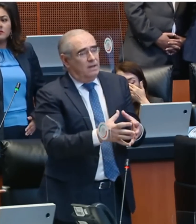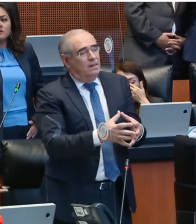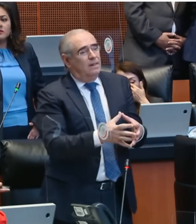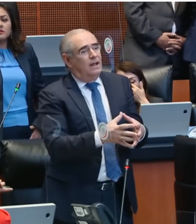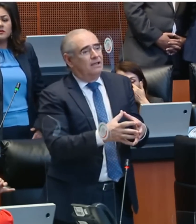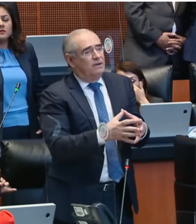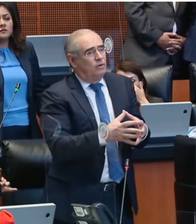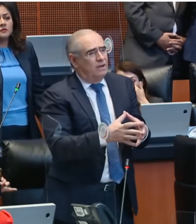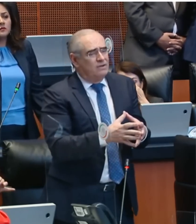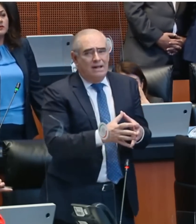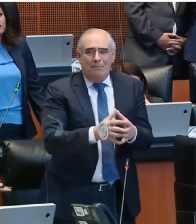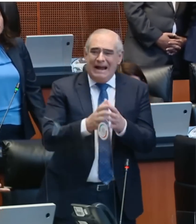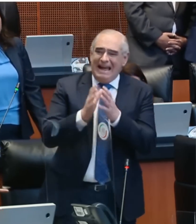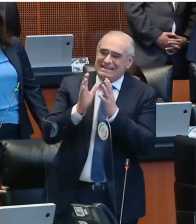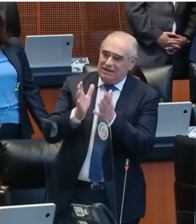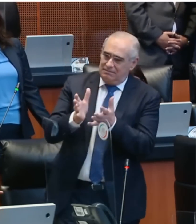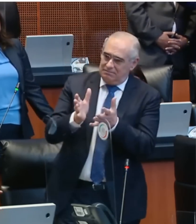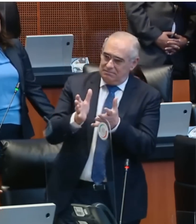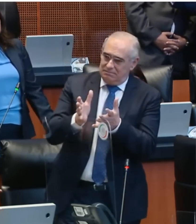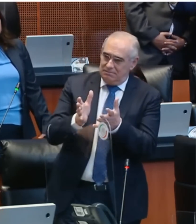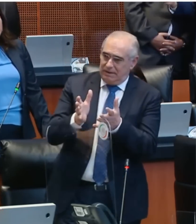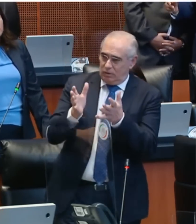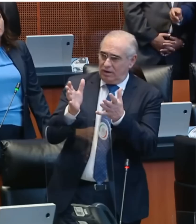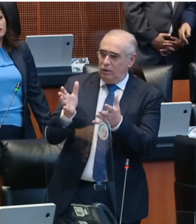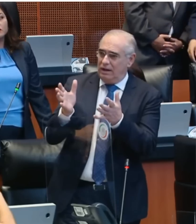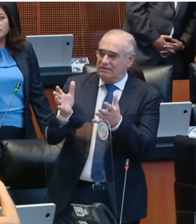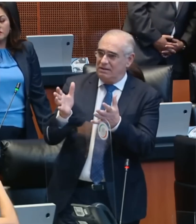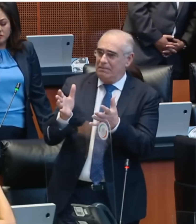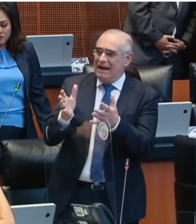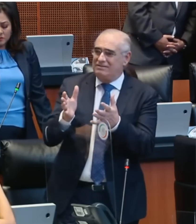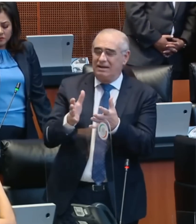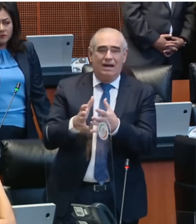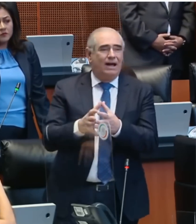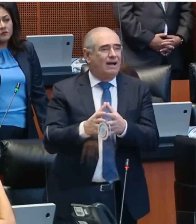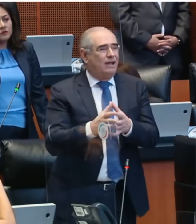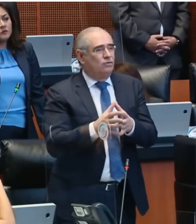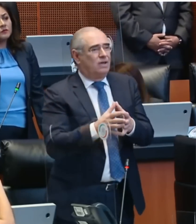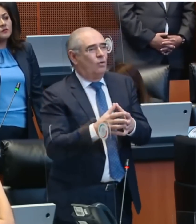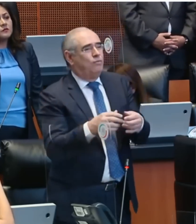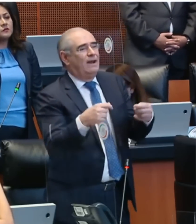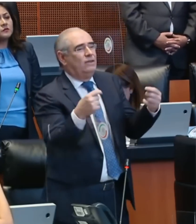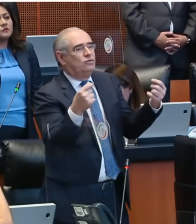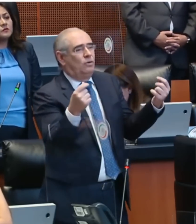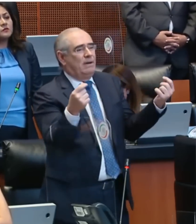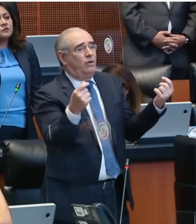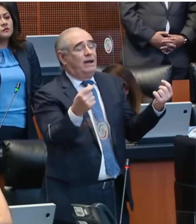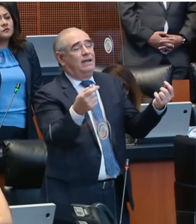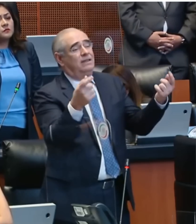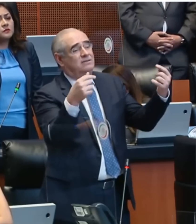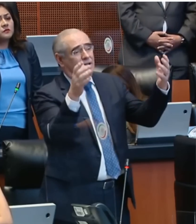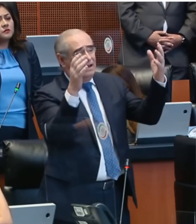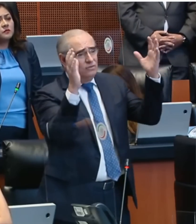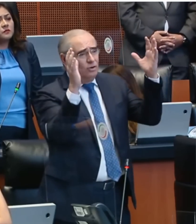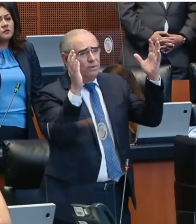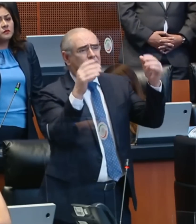de las minorías. Mal hacen, perdón que lo diga así, mal hacen aquellos que ufanándose una mayoría que